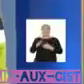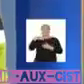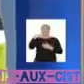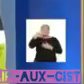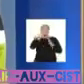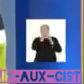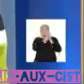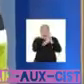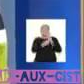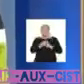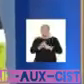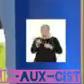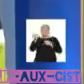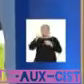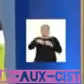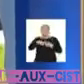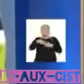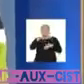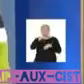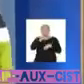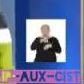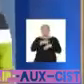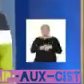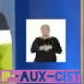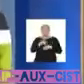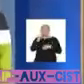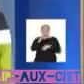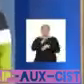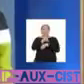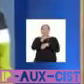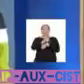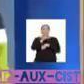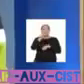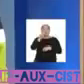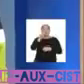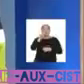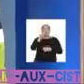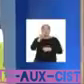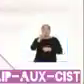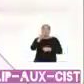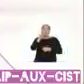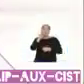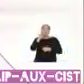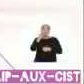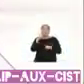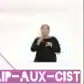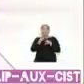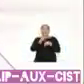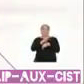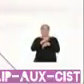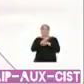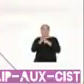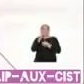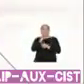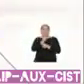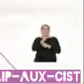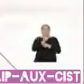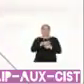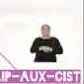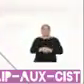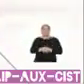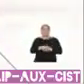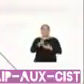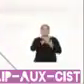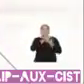los próximos minutos seremos parte del espacio de... Tutoría y Orientación Educativa. En el programa de hoy vamos a